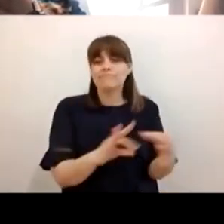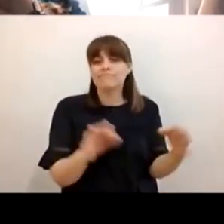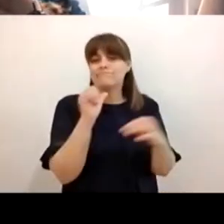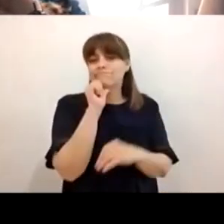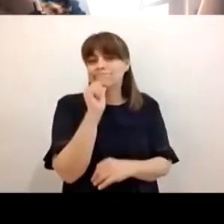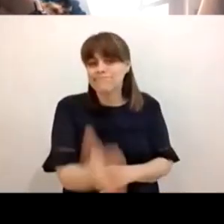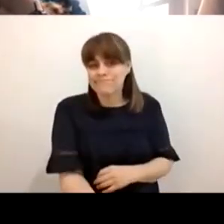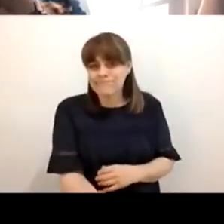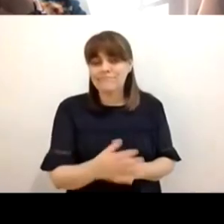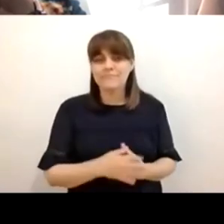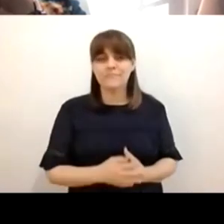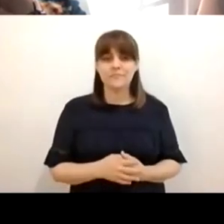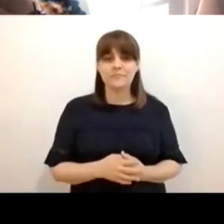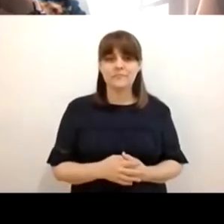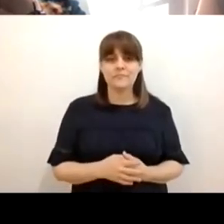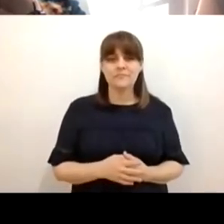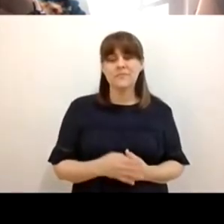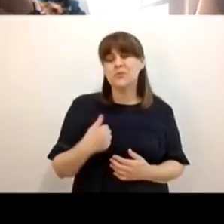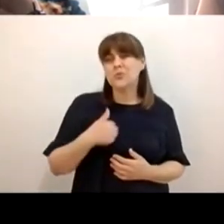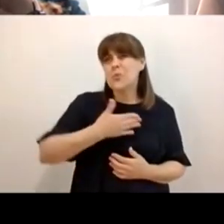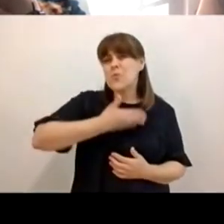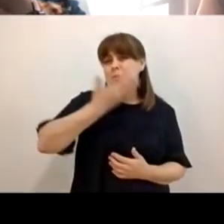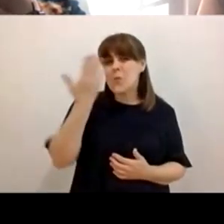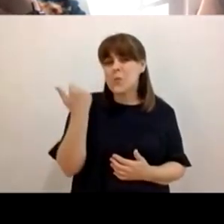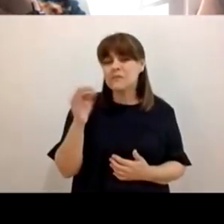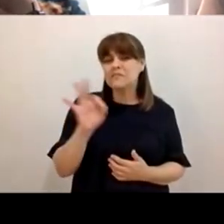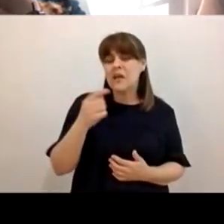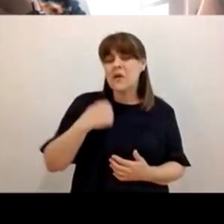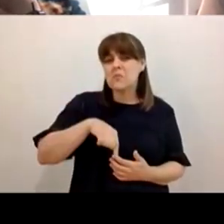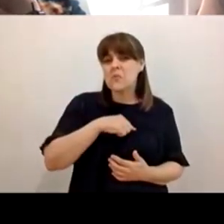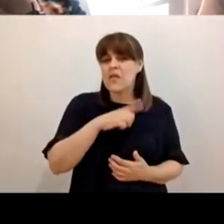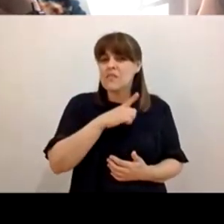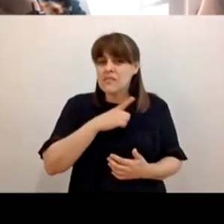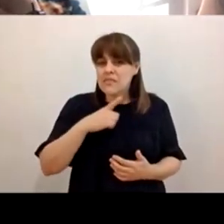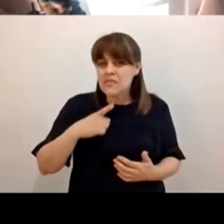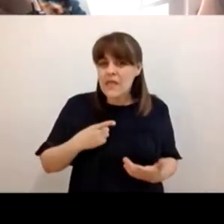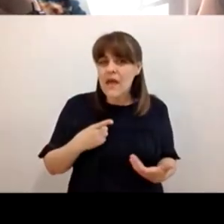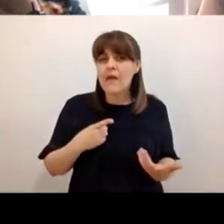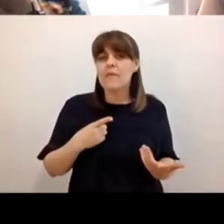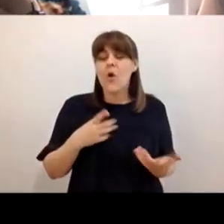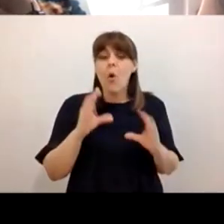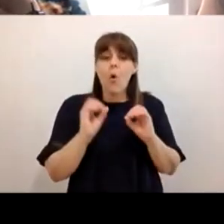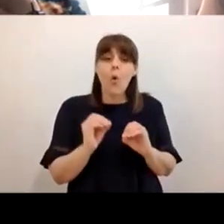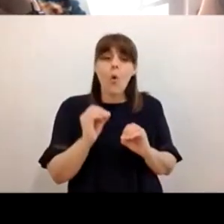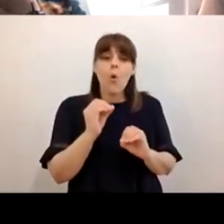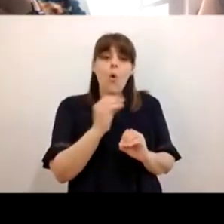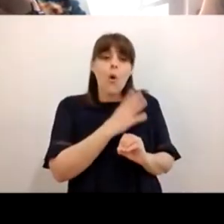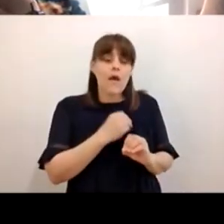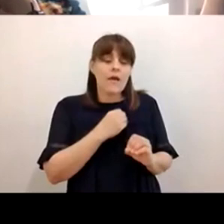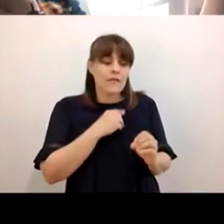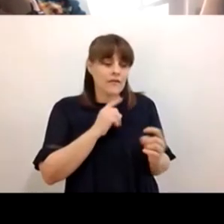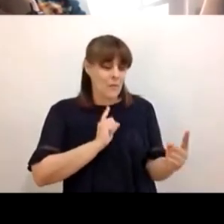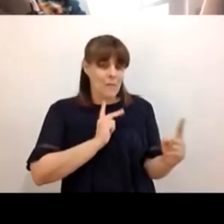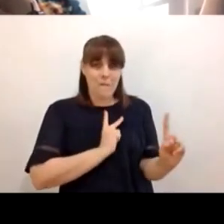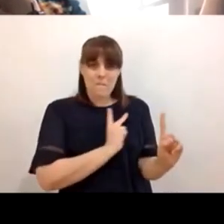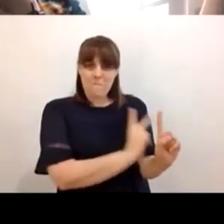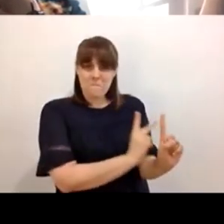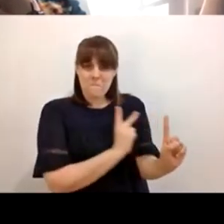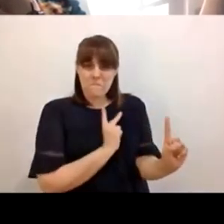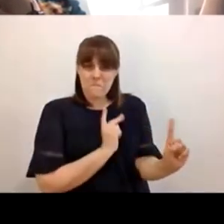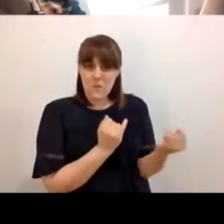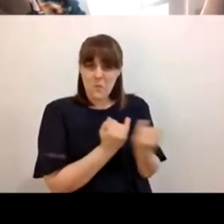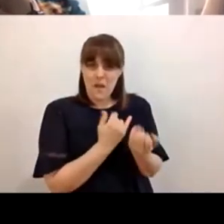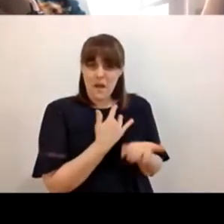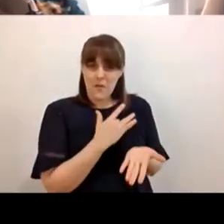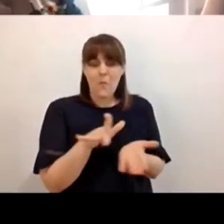si nosotros tenemos que ser este o nuestros hijos son nuestro reflejo a mí